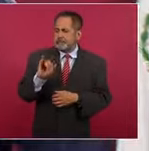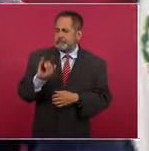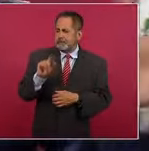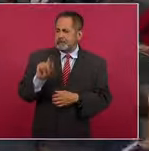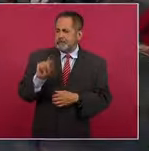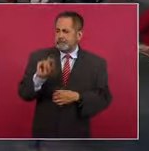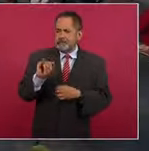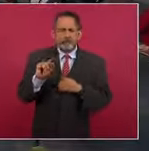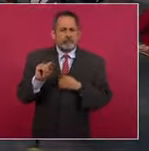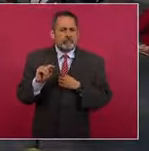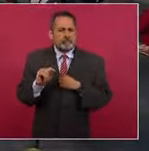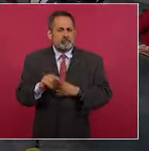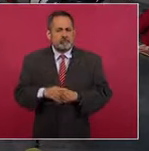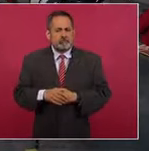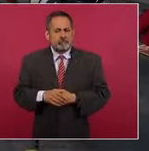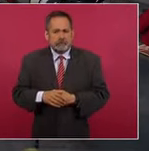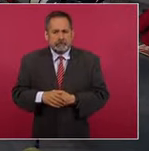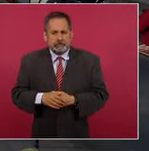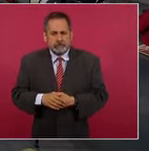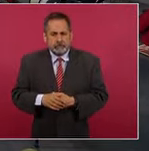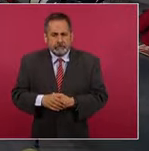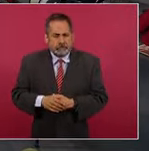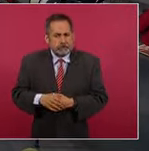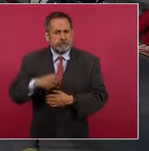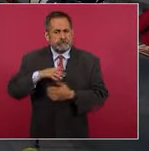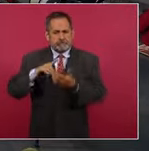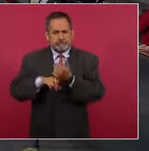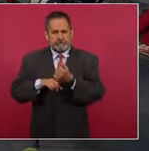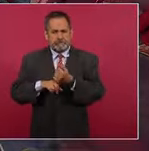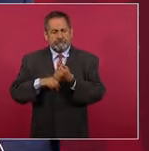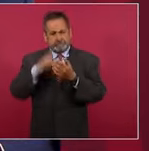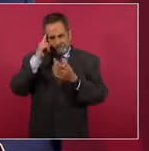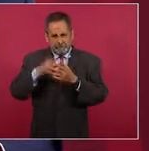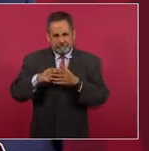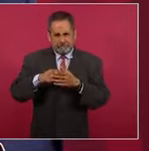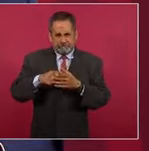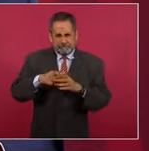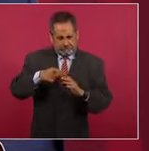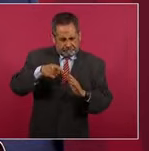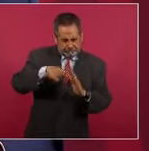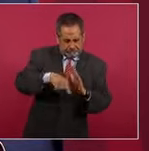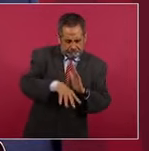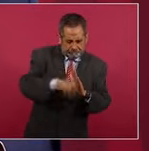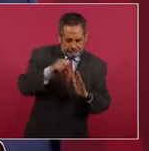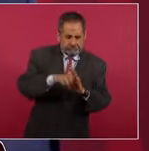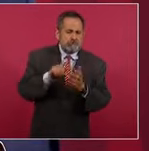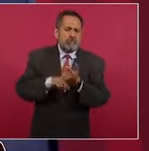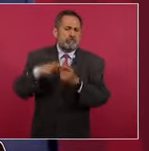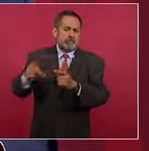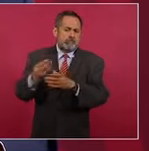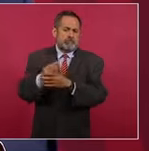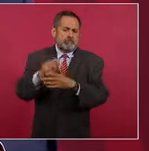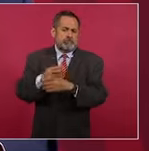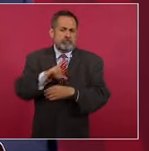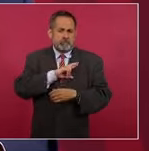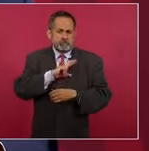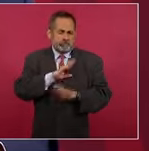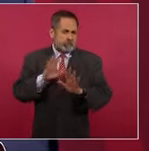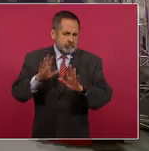ese sistema de explotación particular del